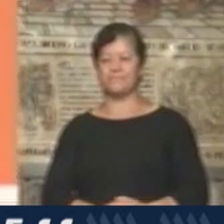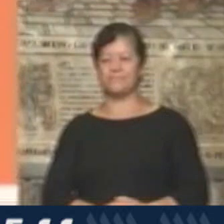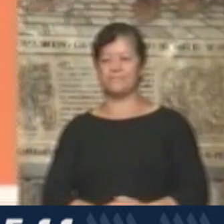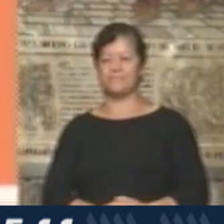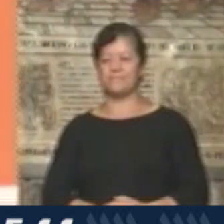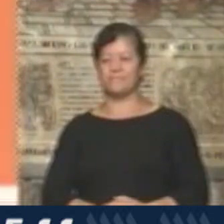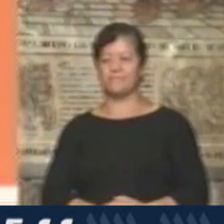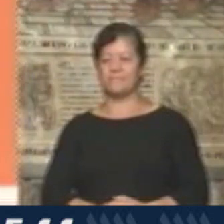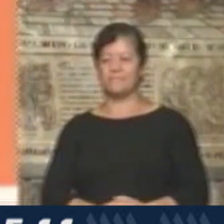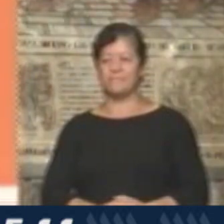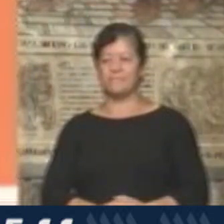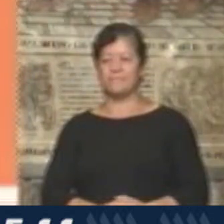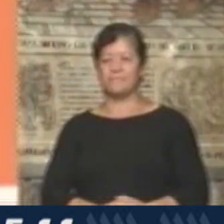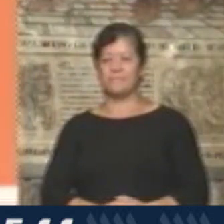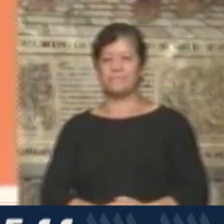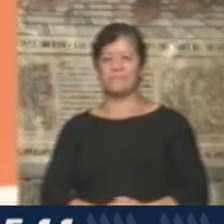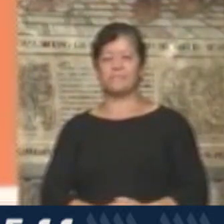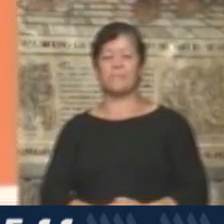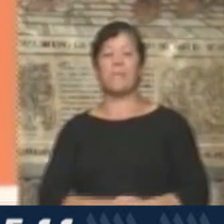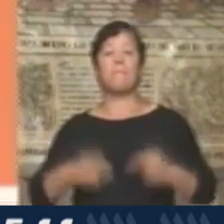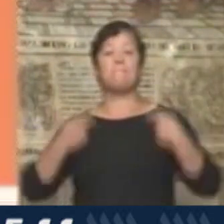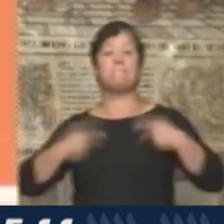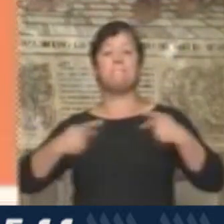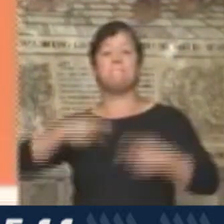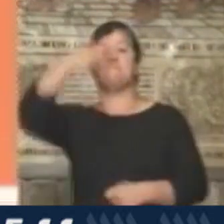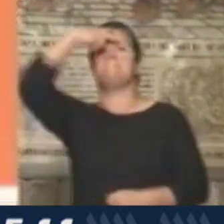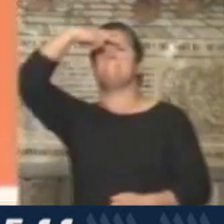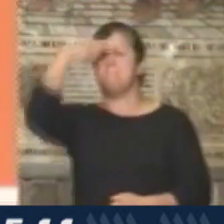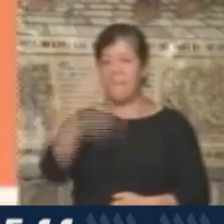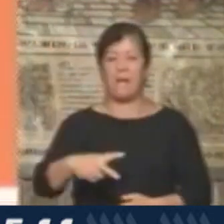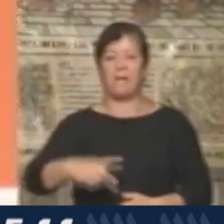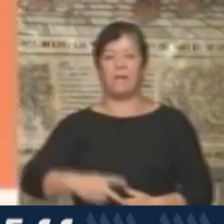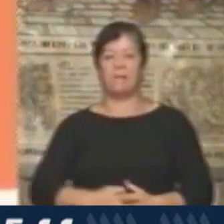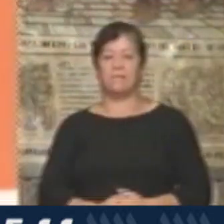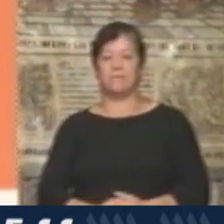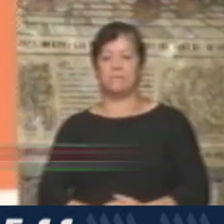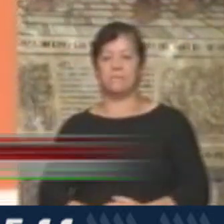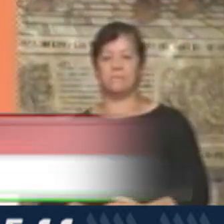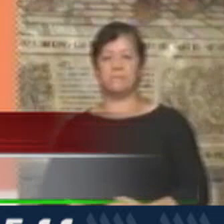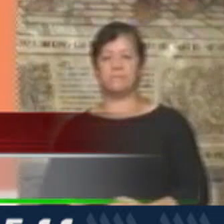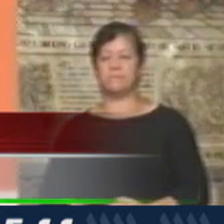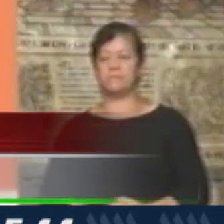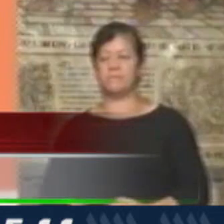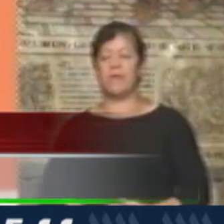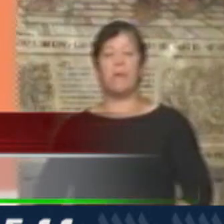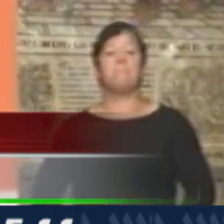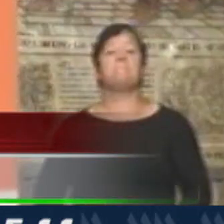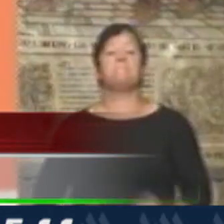¡Viva!